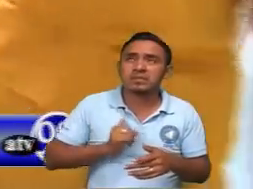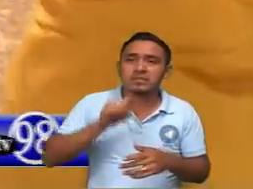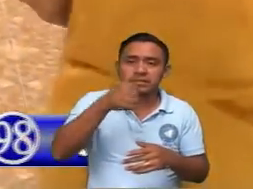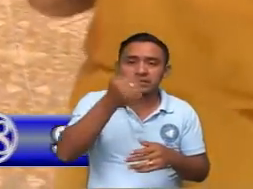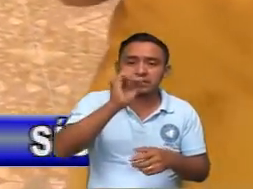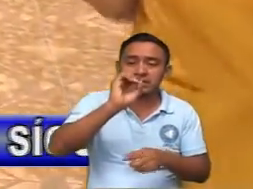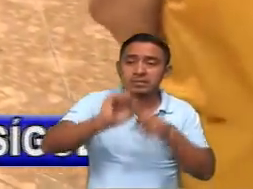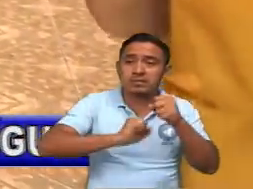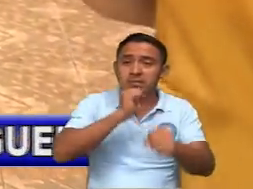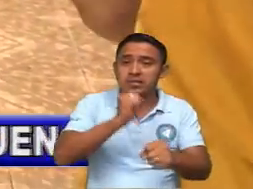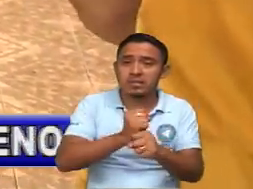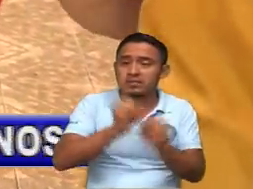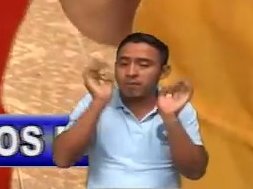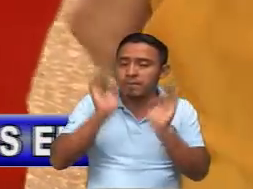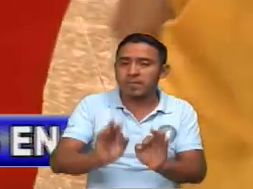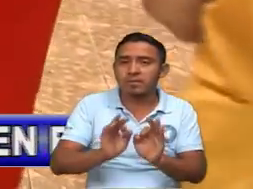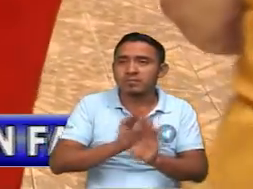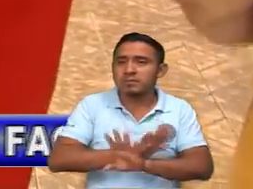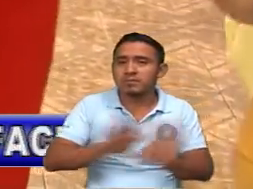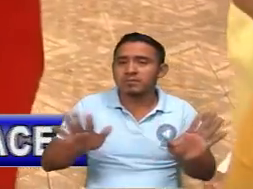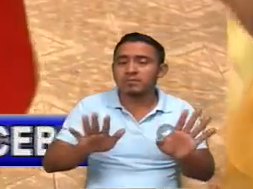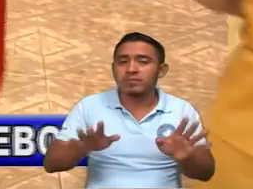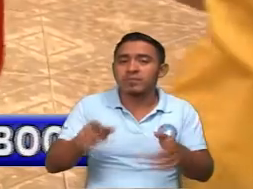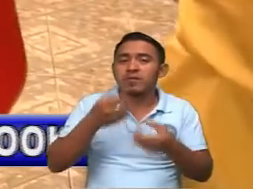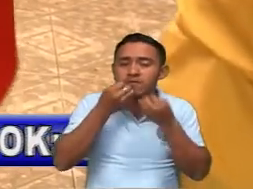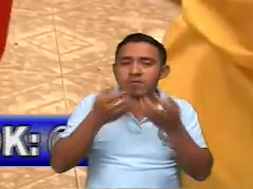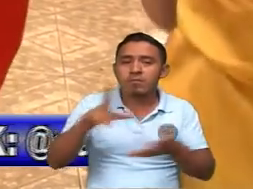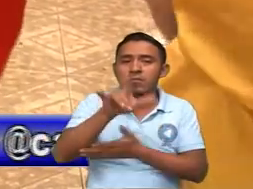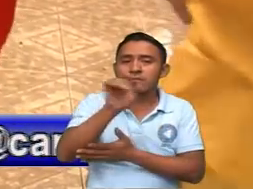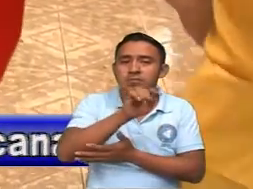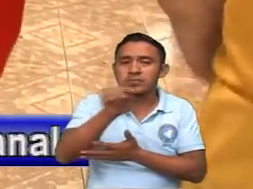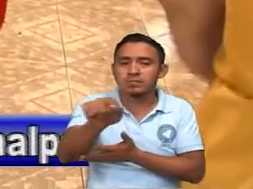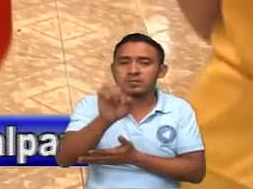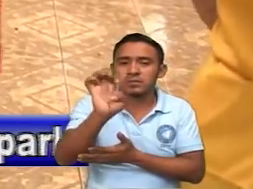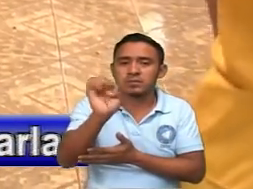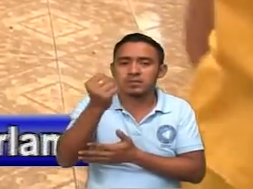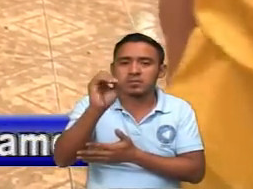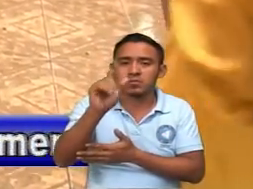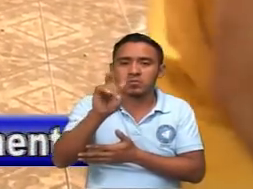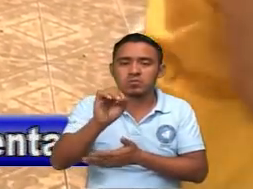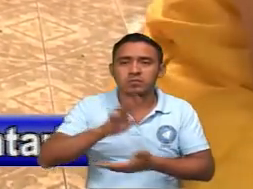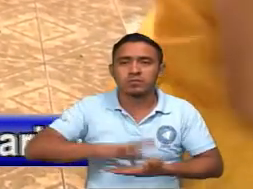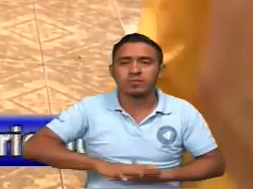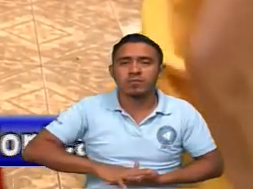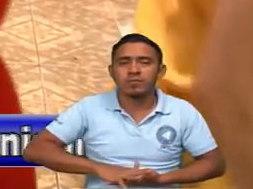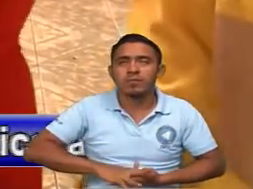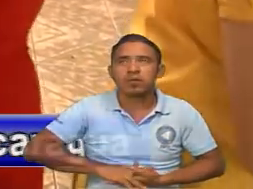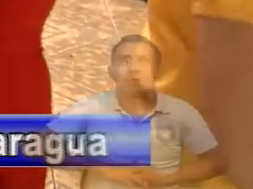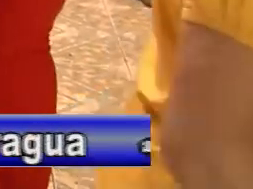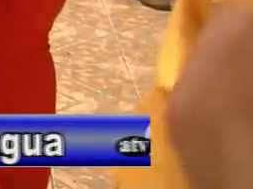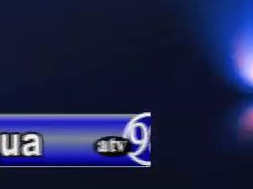60 años de edad cumplidos. Con cámara de Wendell Noguera para el Canal Parlamentario, informó Liz Escoto.